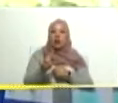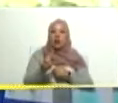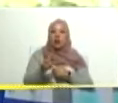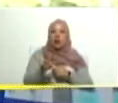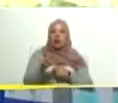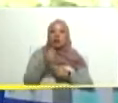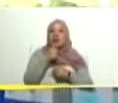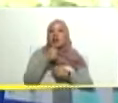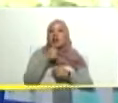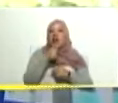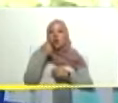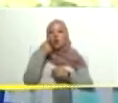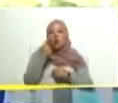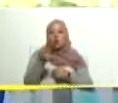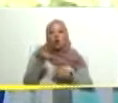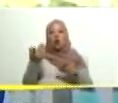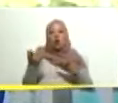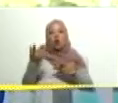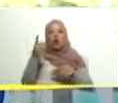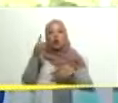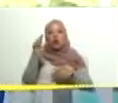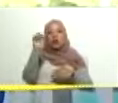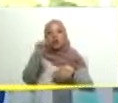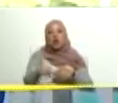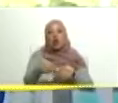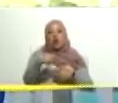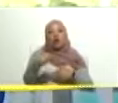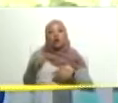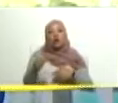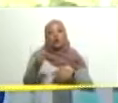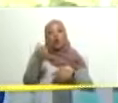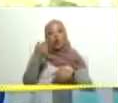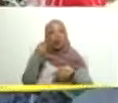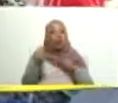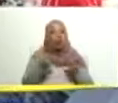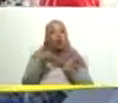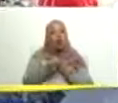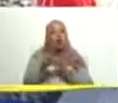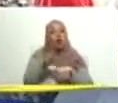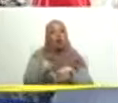Levanten la mano los que lo han visto. ¿Lo vieron dónde? ¿En las redes?